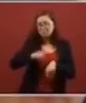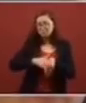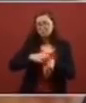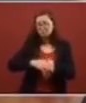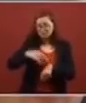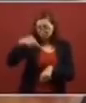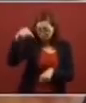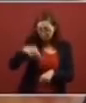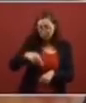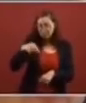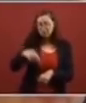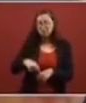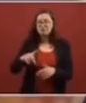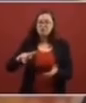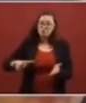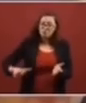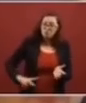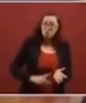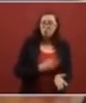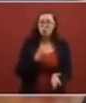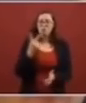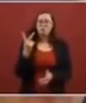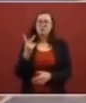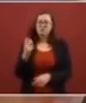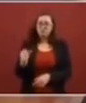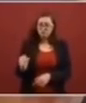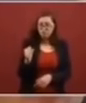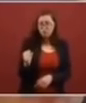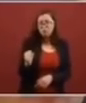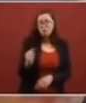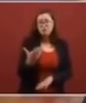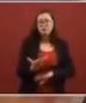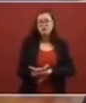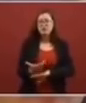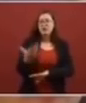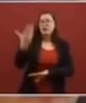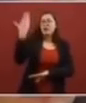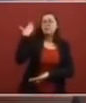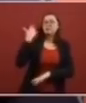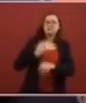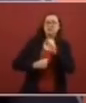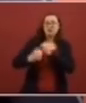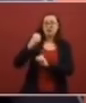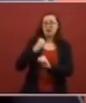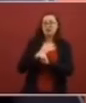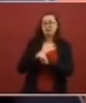México otra vez una mano dura como aquella que implementaron ustedes,